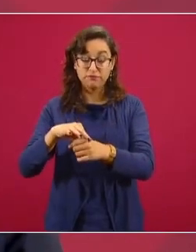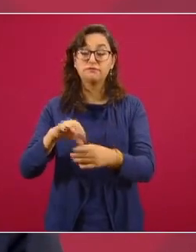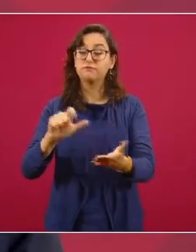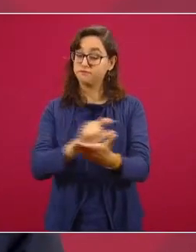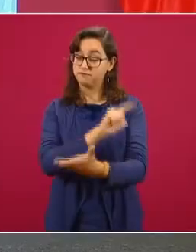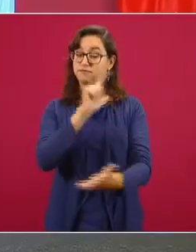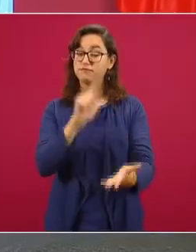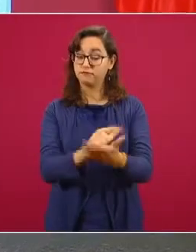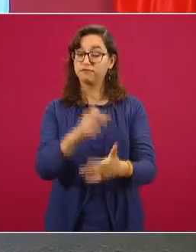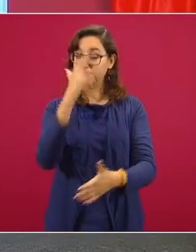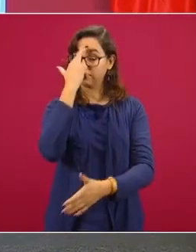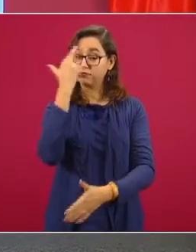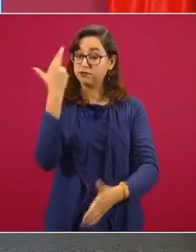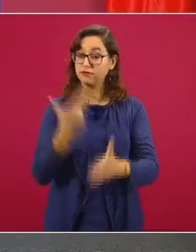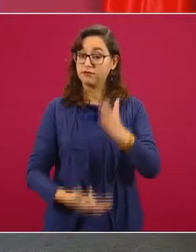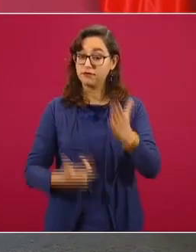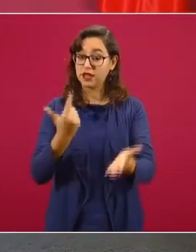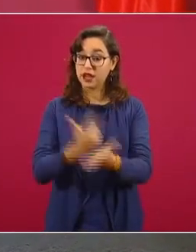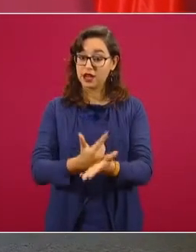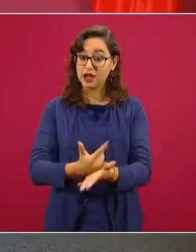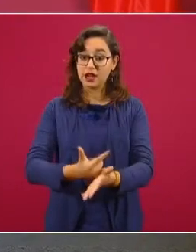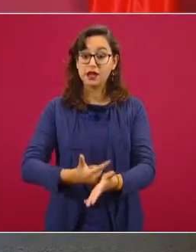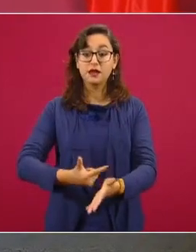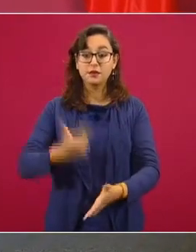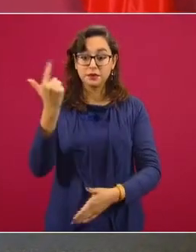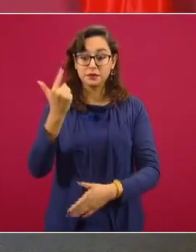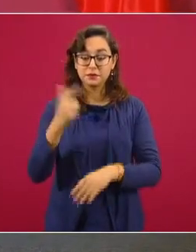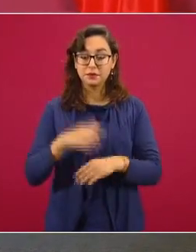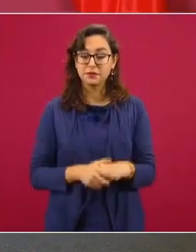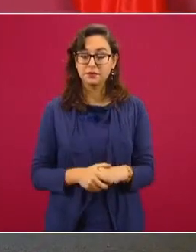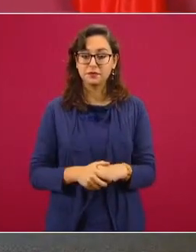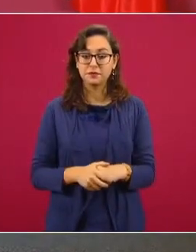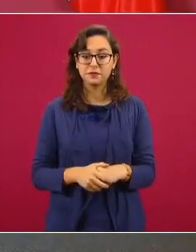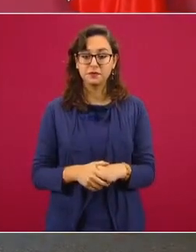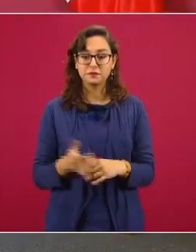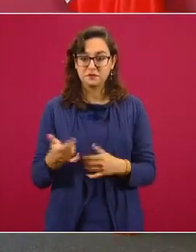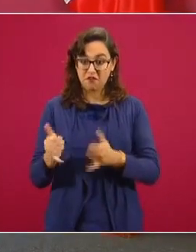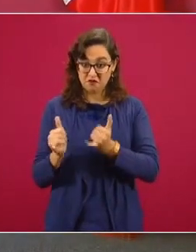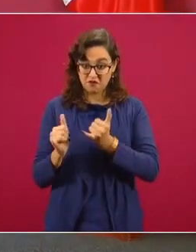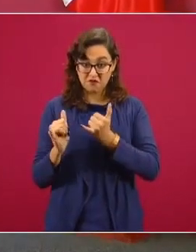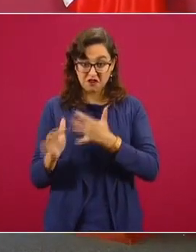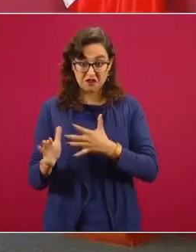el fraude y que quien comete un fraude no tiene